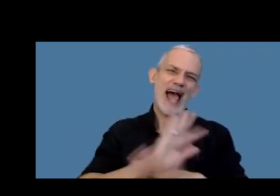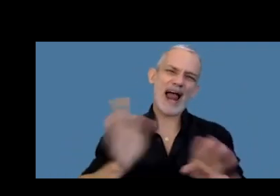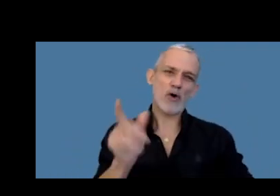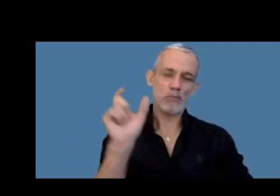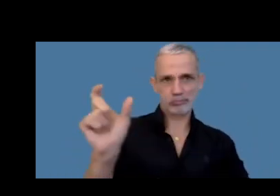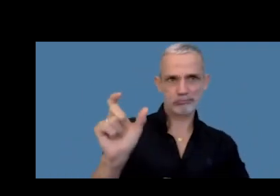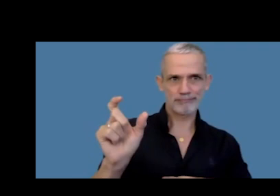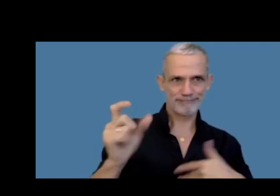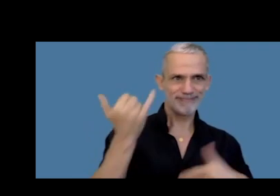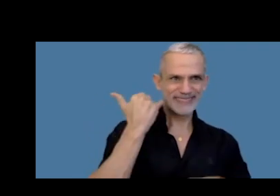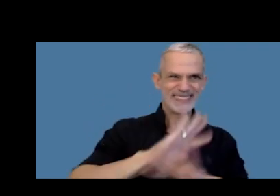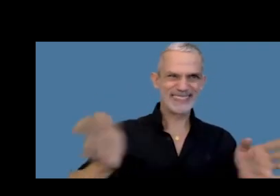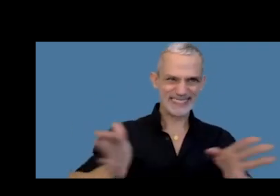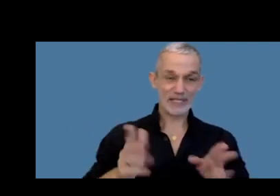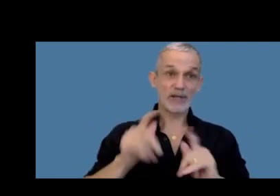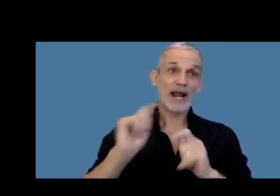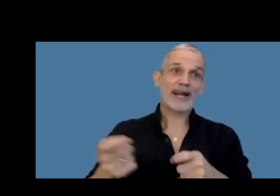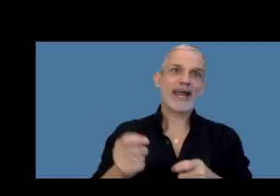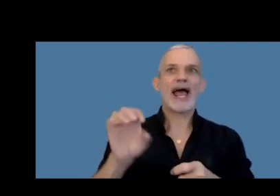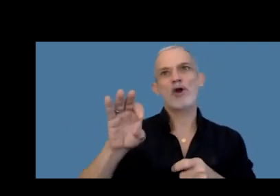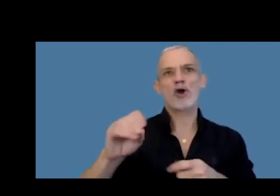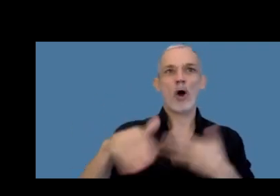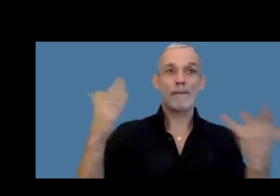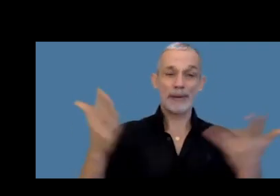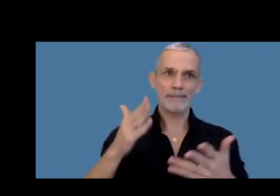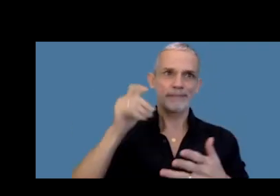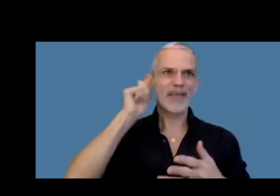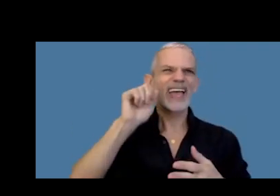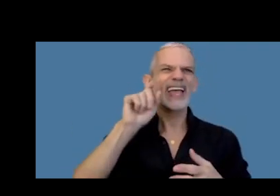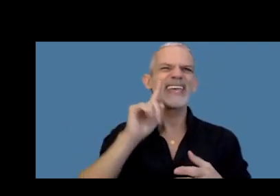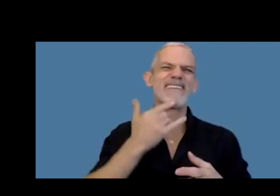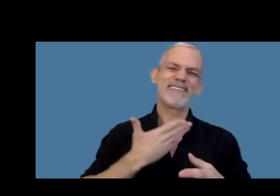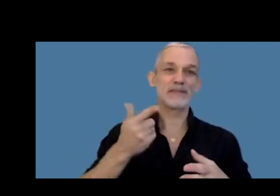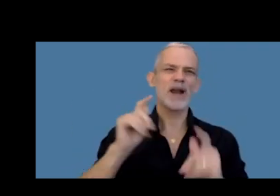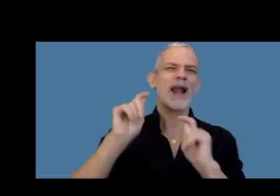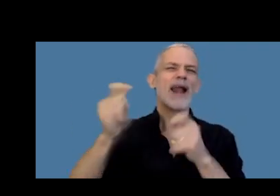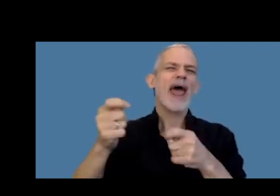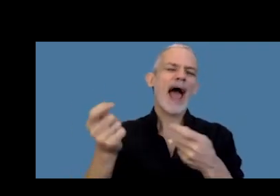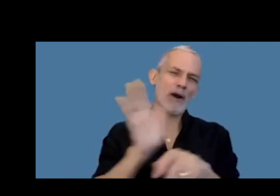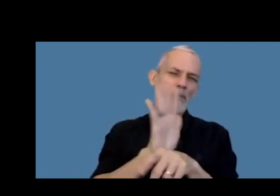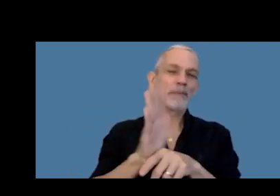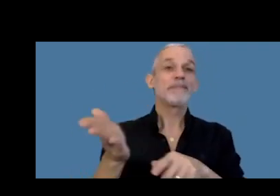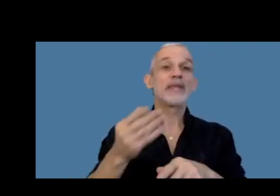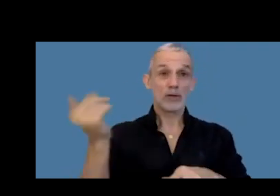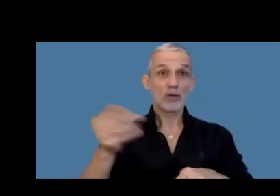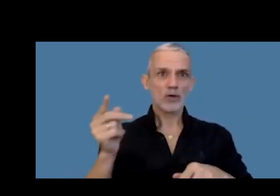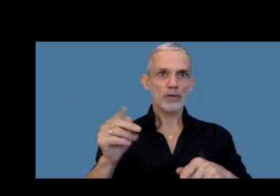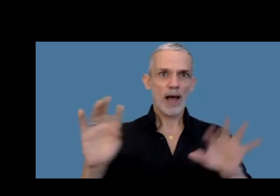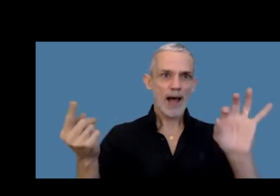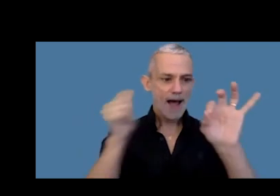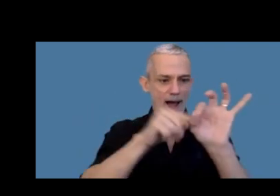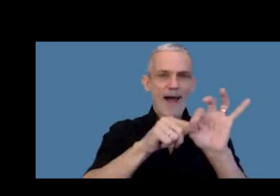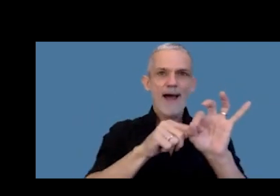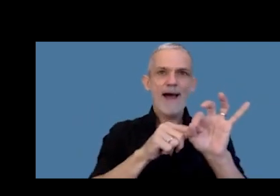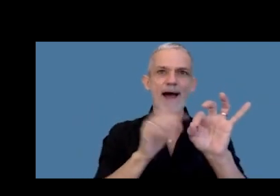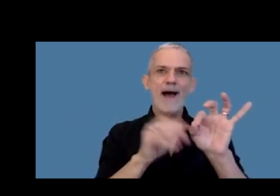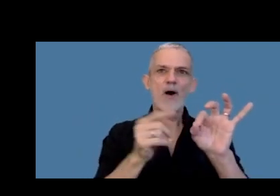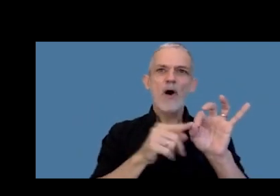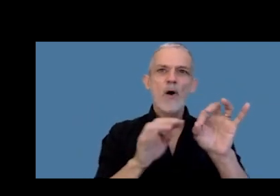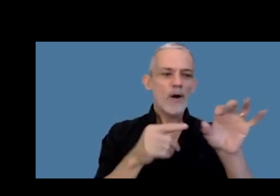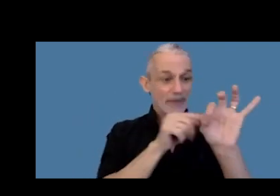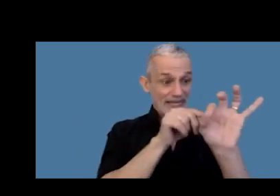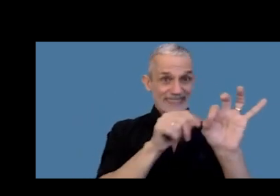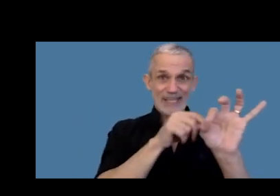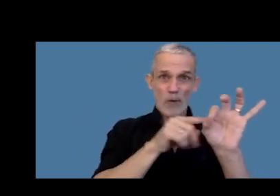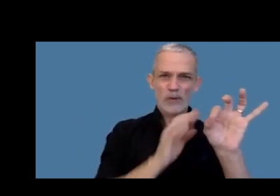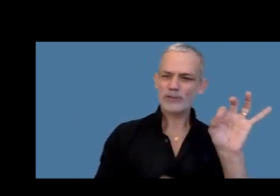Unidos además le puso el nombre un poco de manera comercial, donde el ovocito se coloca junto al líquido espermático en